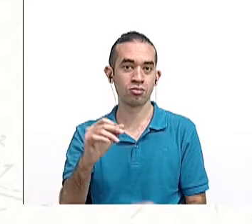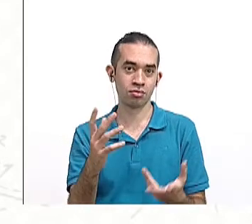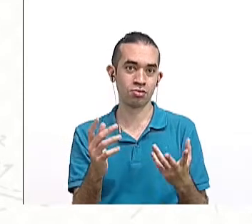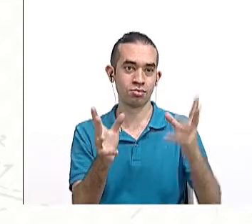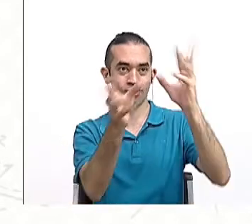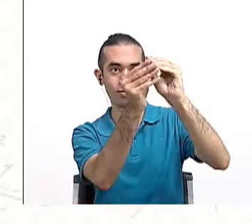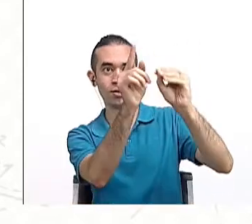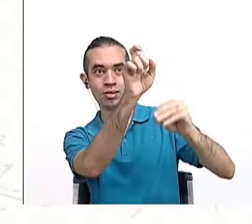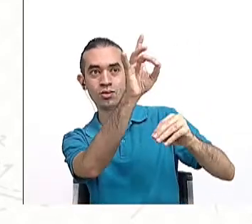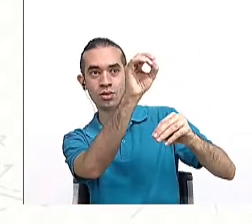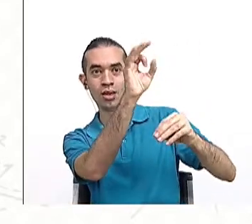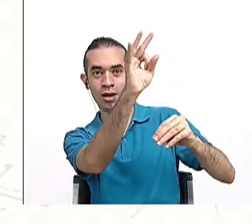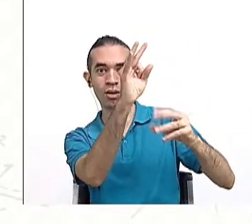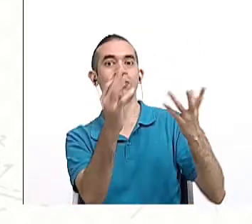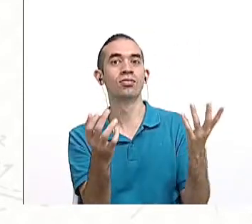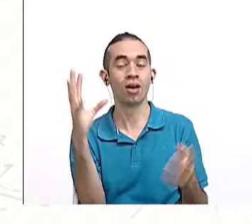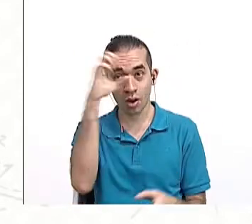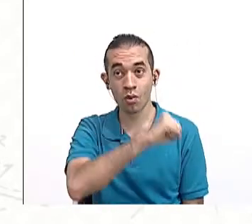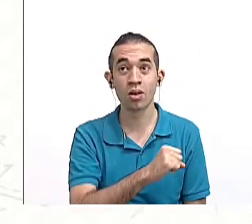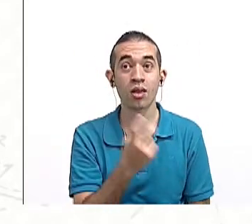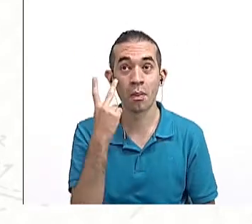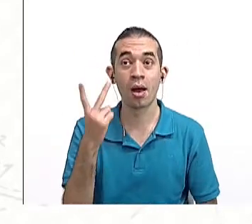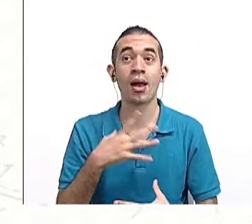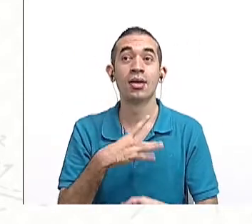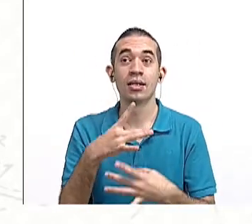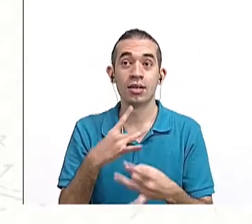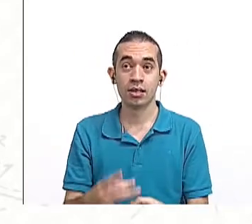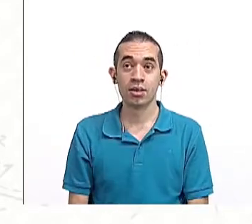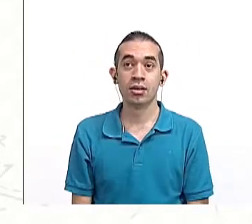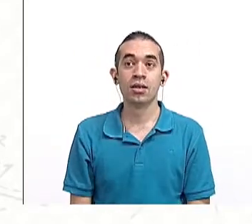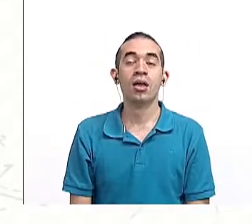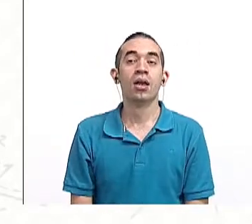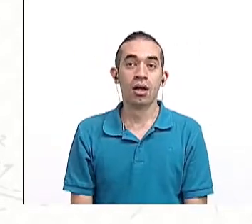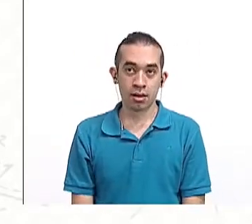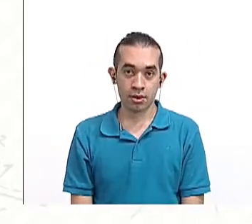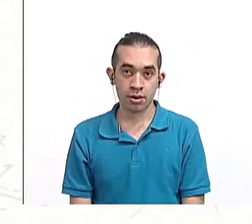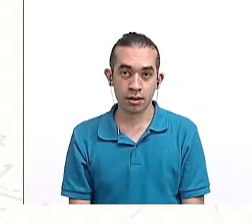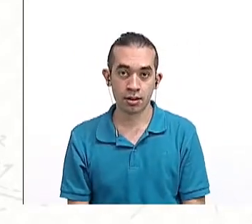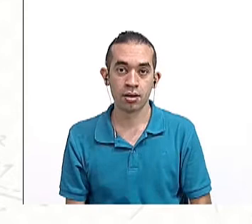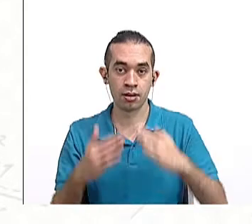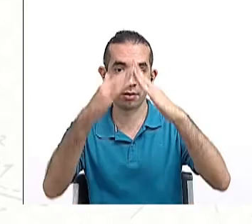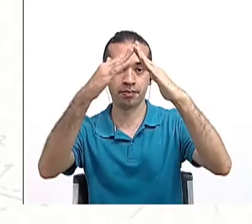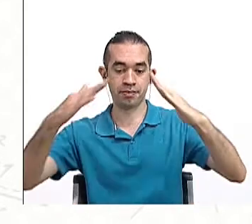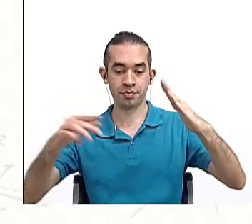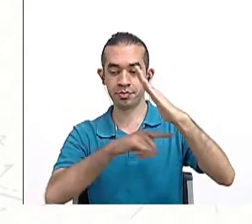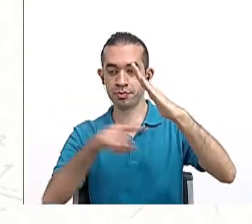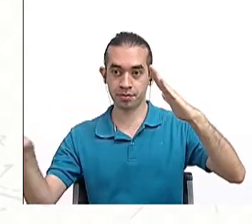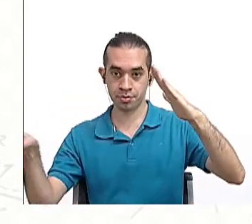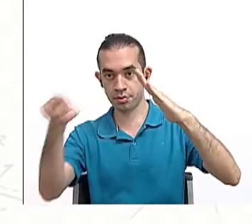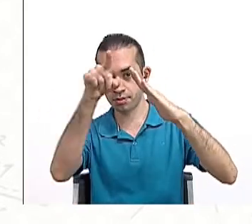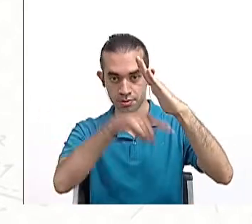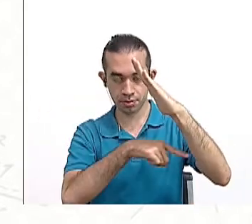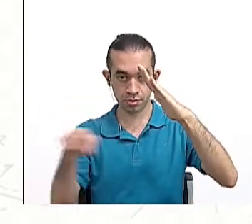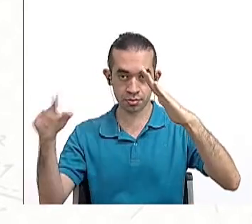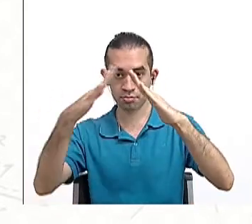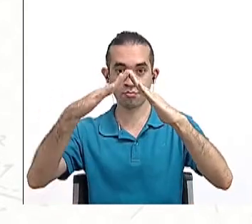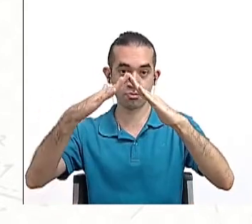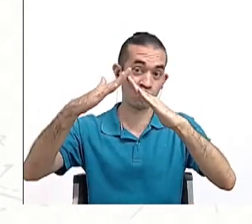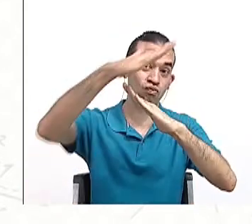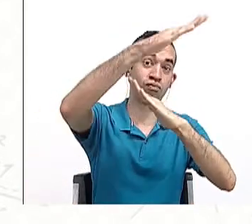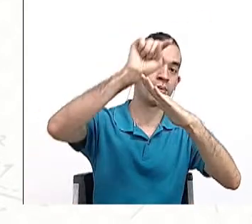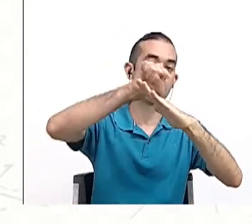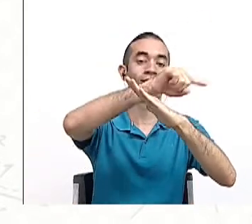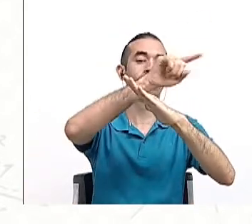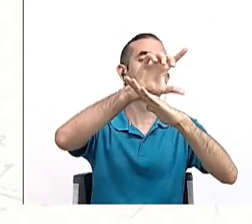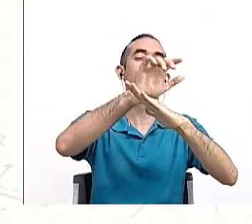acabamos de descubrir otra cosa bien lo que interesante la medida de un ángulo externo en la suma de los dos ángulos internos